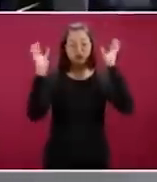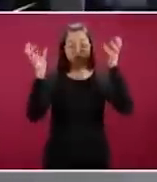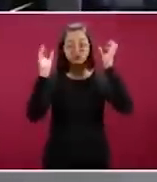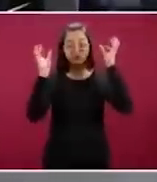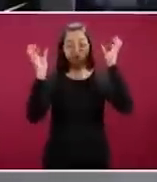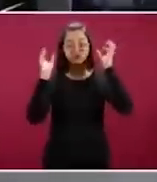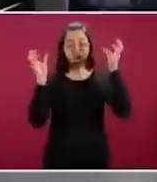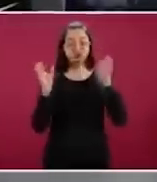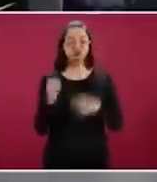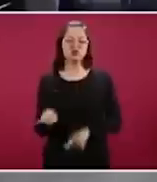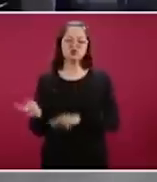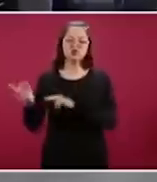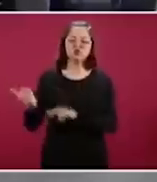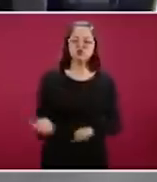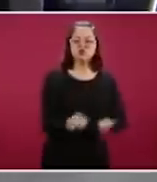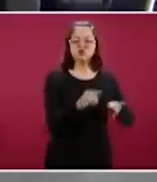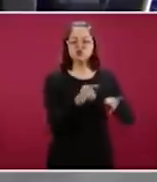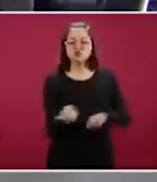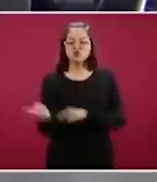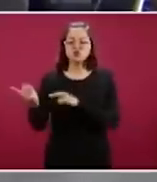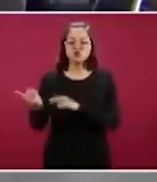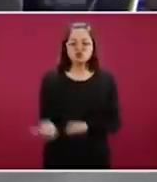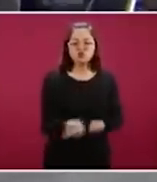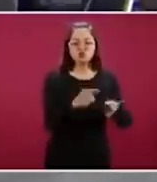y así se desplazaban.